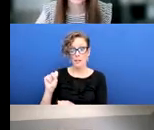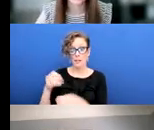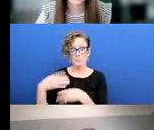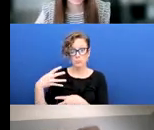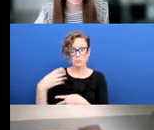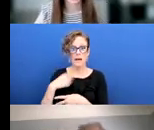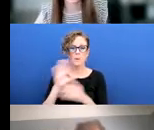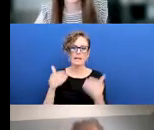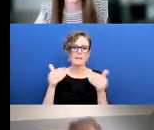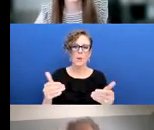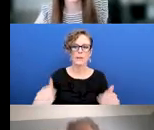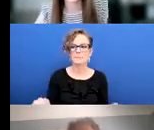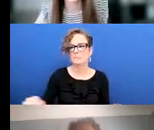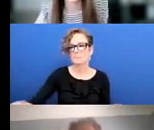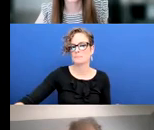pregunta, vamos a avanzar.